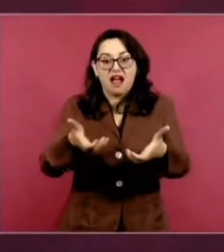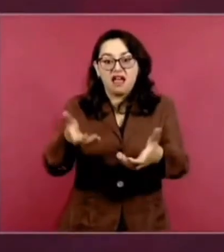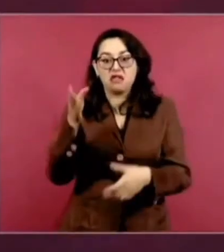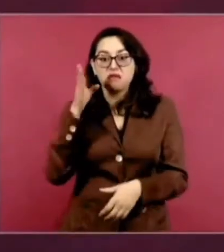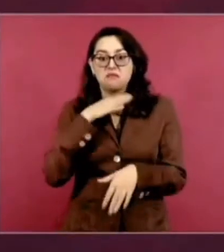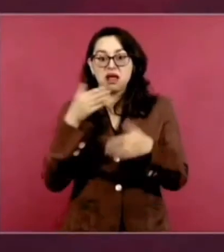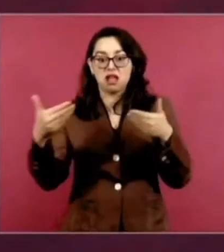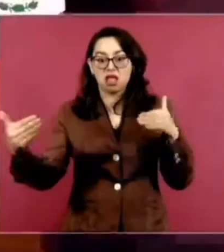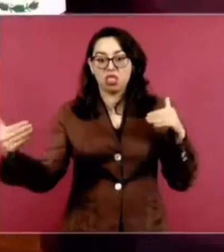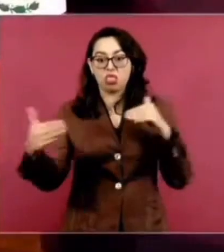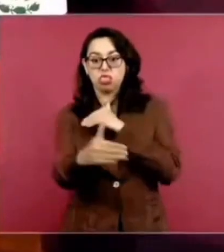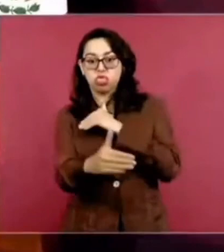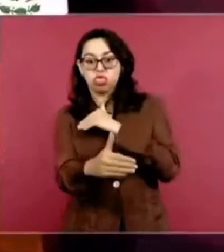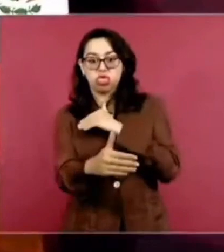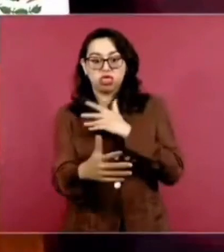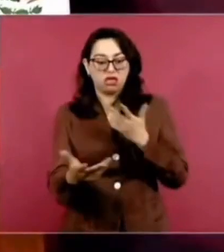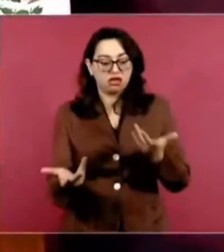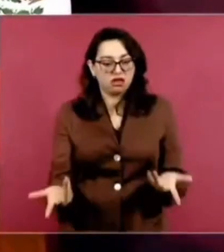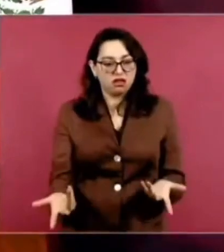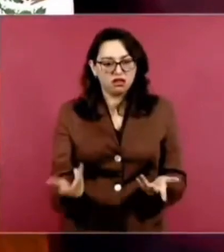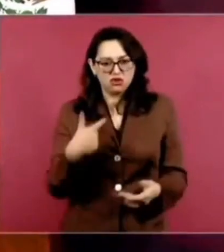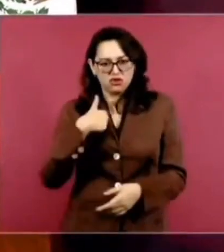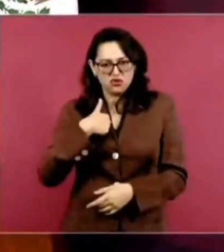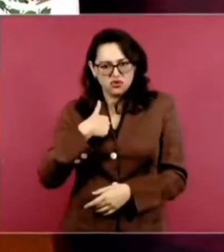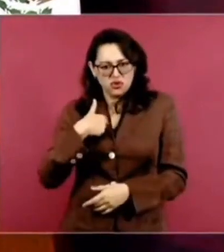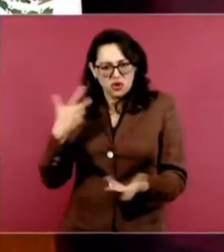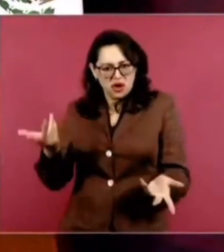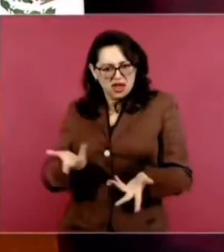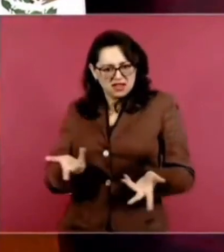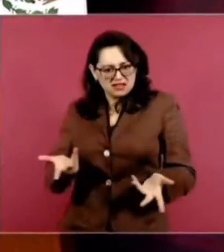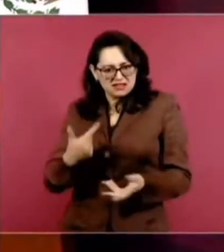cuando los chuecos son ellos,